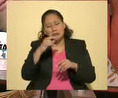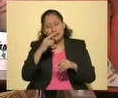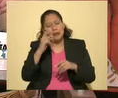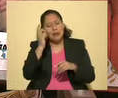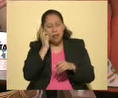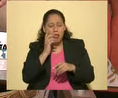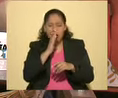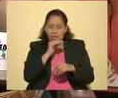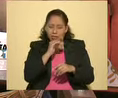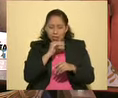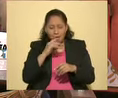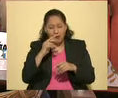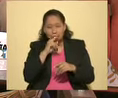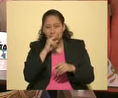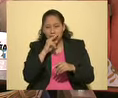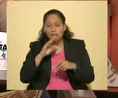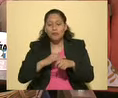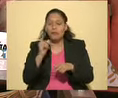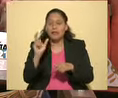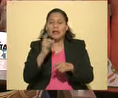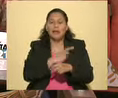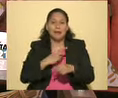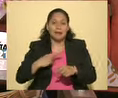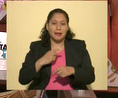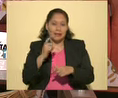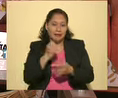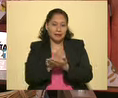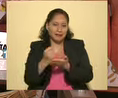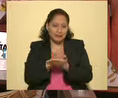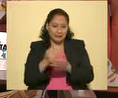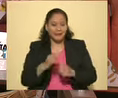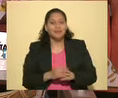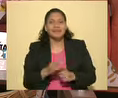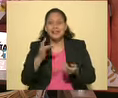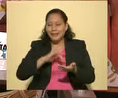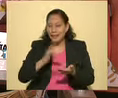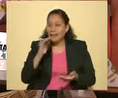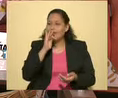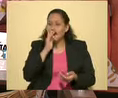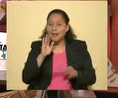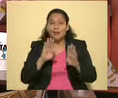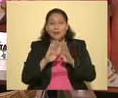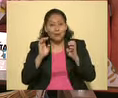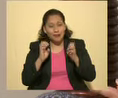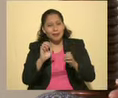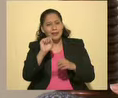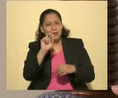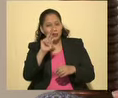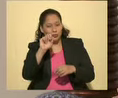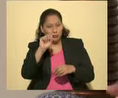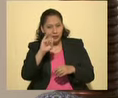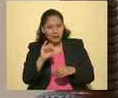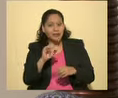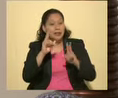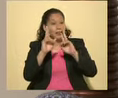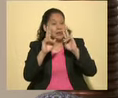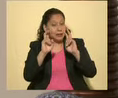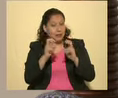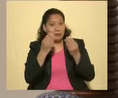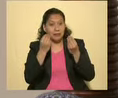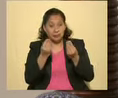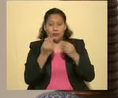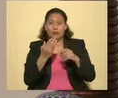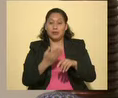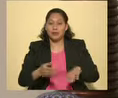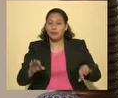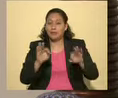de la tarjeta de crédito. Bienvenida, Susi, nuestra gracias, experta. Gracias, gracias, Frank. ¿Cómo estás, Susi? Oye, pues, gracias. Un tema muy